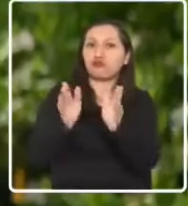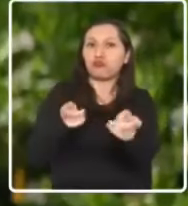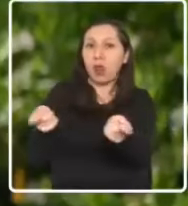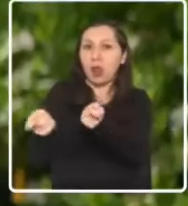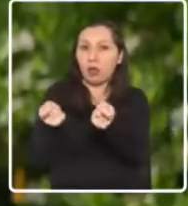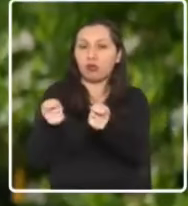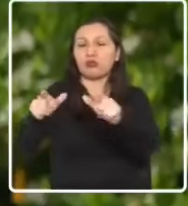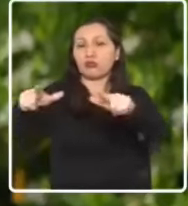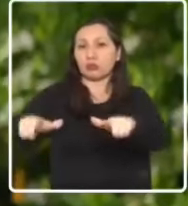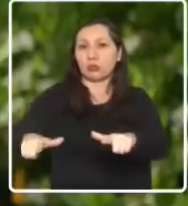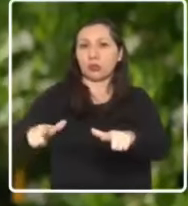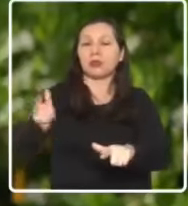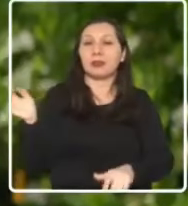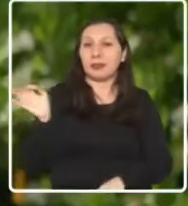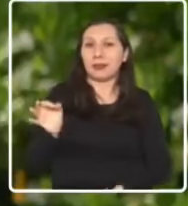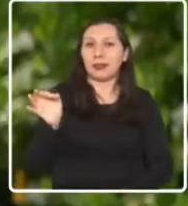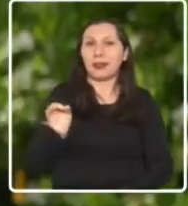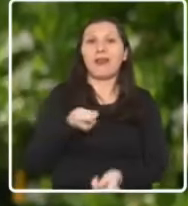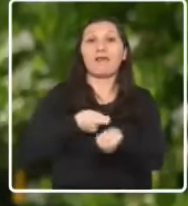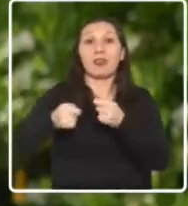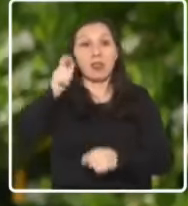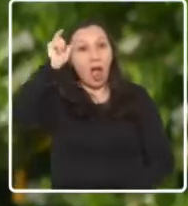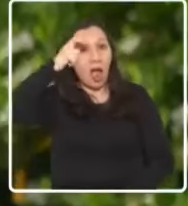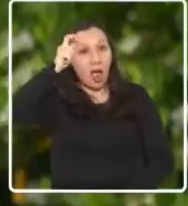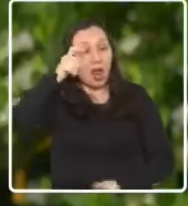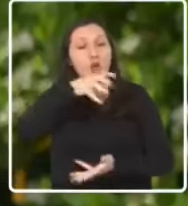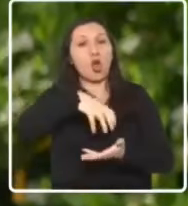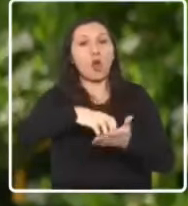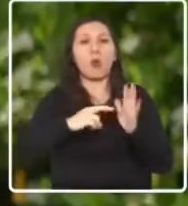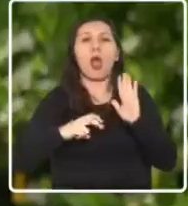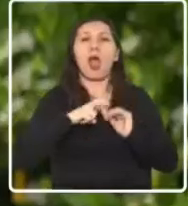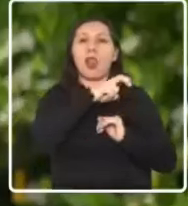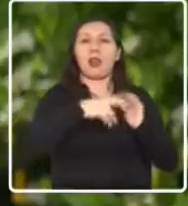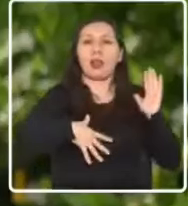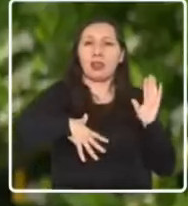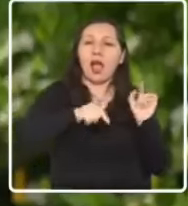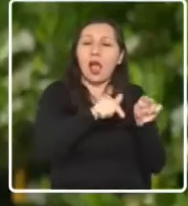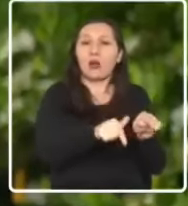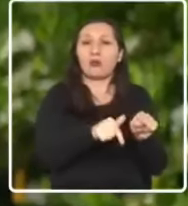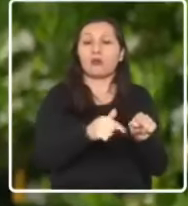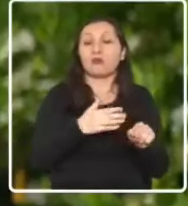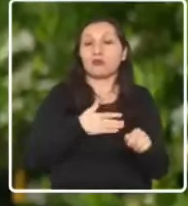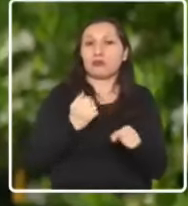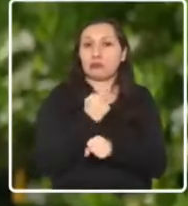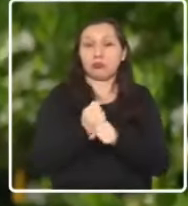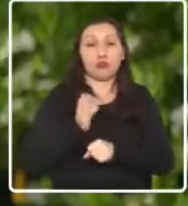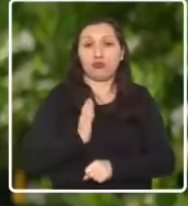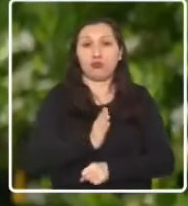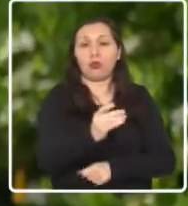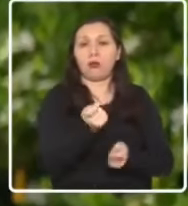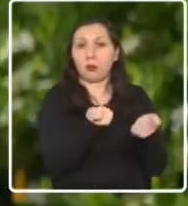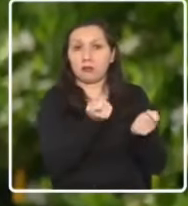local, como comentaban, vendiendo carnes en la comuna de Calera de Tango. Y esta fue mi fuente y sigue siendo mi fuente